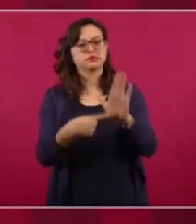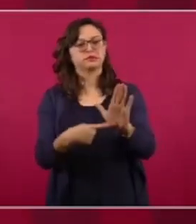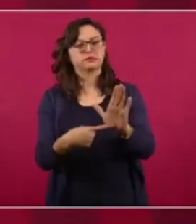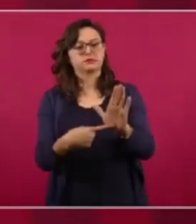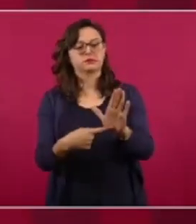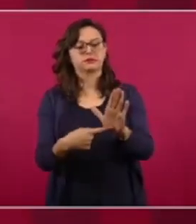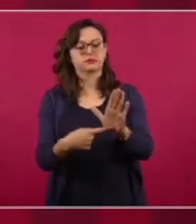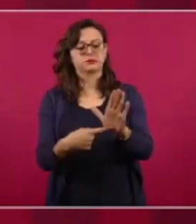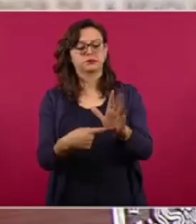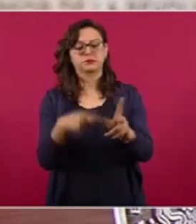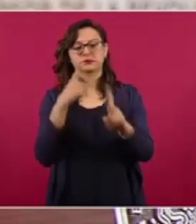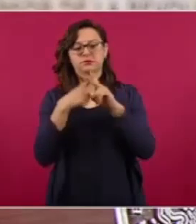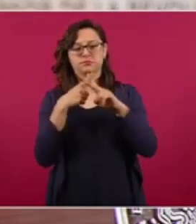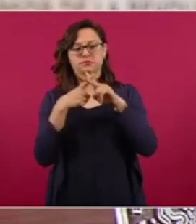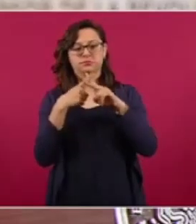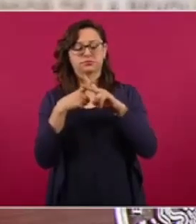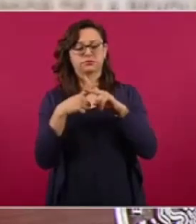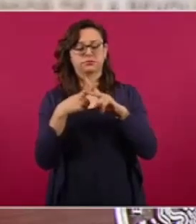el conteo